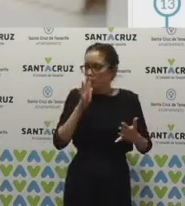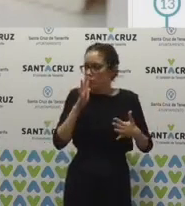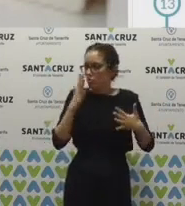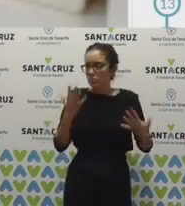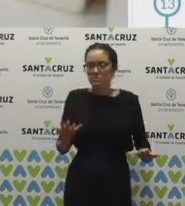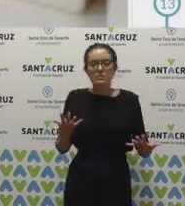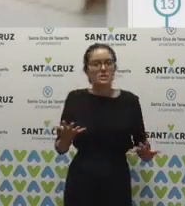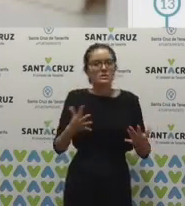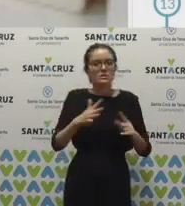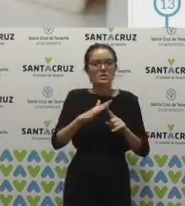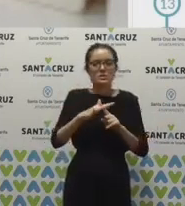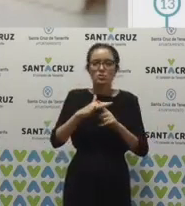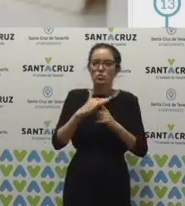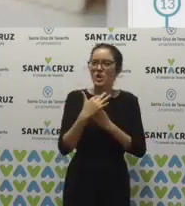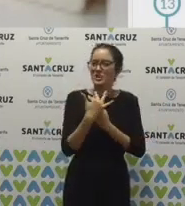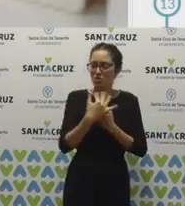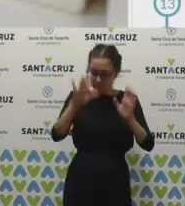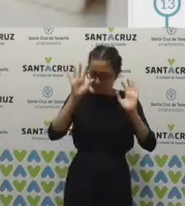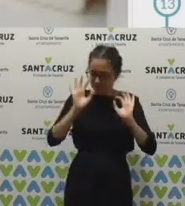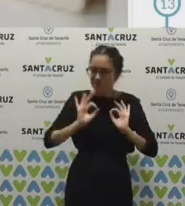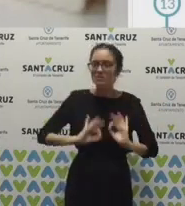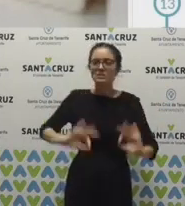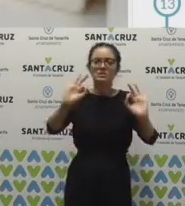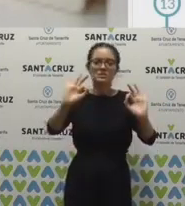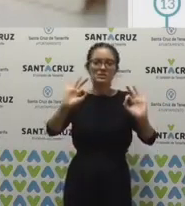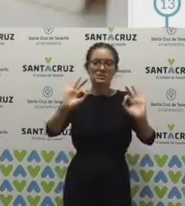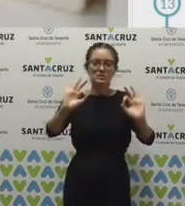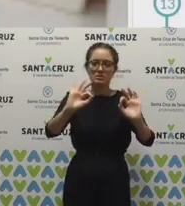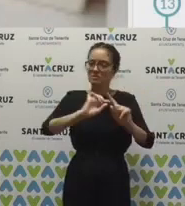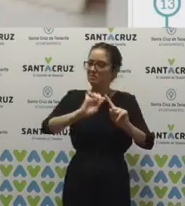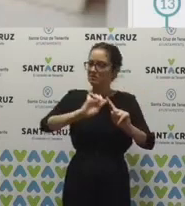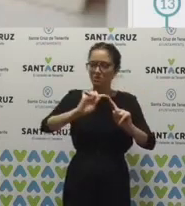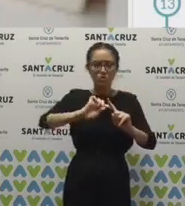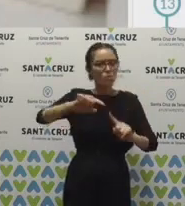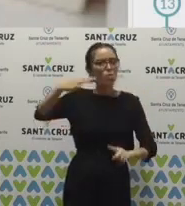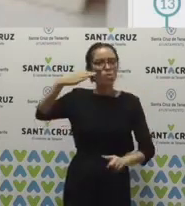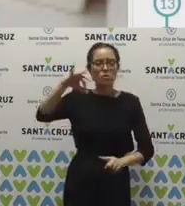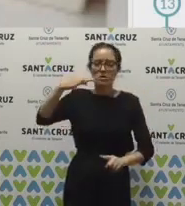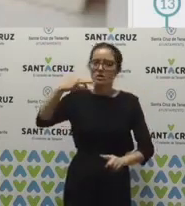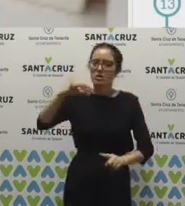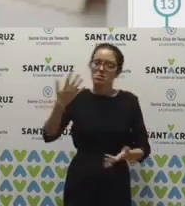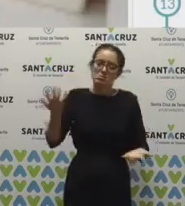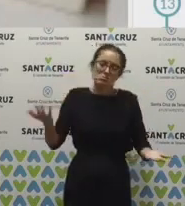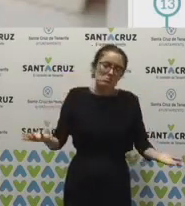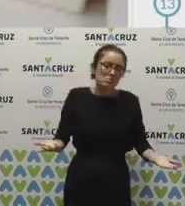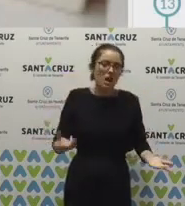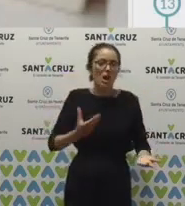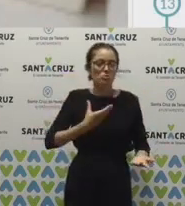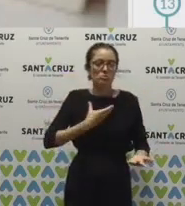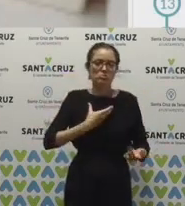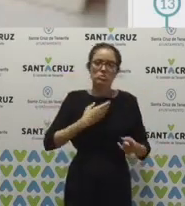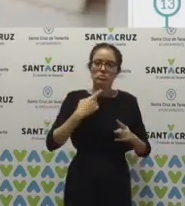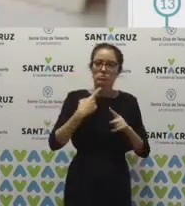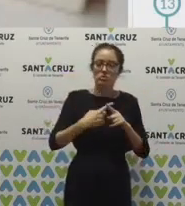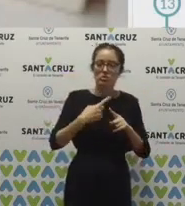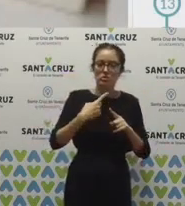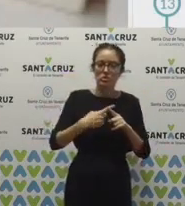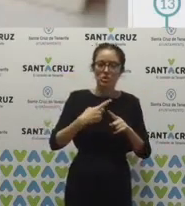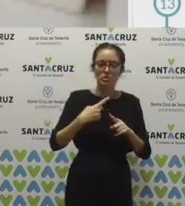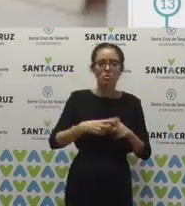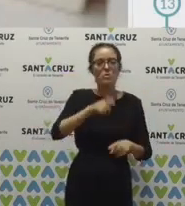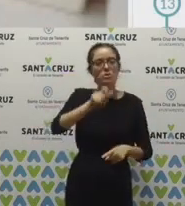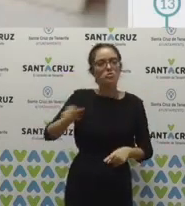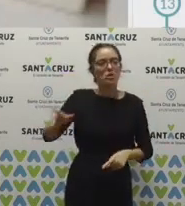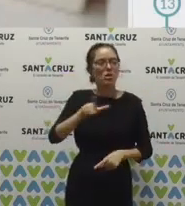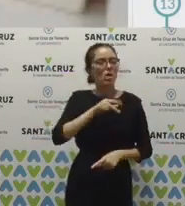una situación tan extraordinaria no pasa absolutamente nada porque existan en este ayuntamiento de santa cruz concejales